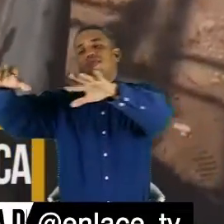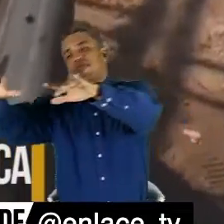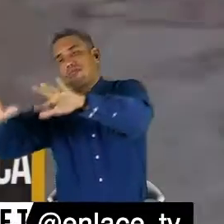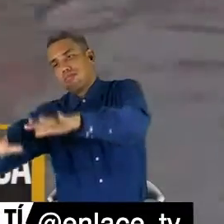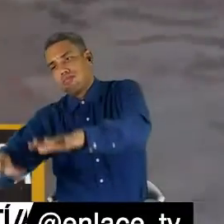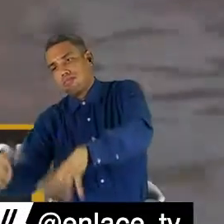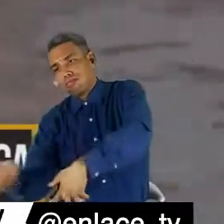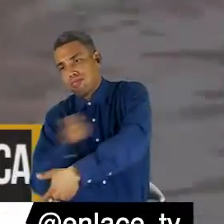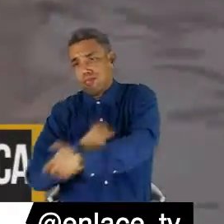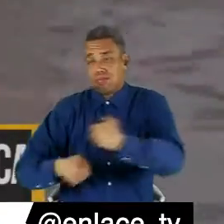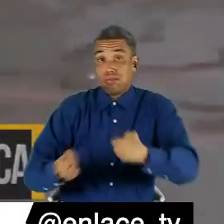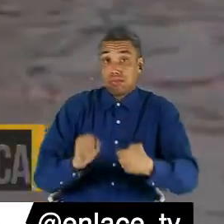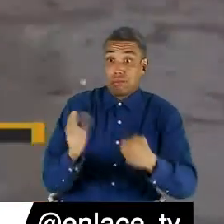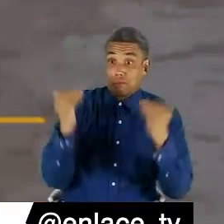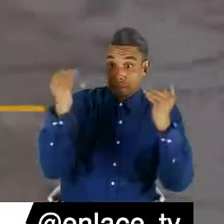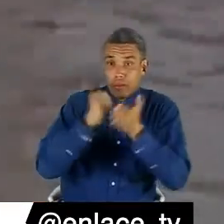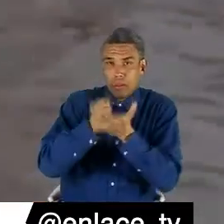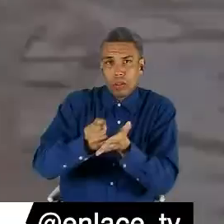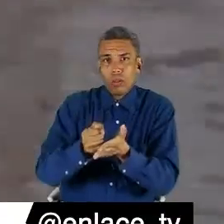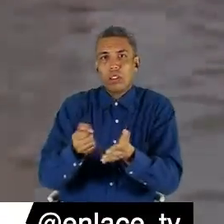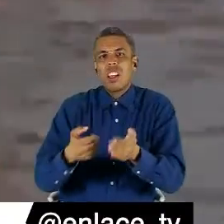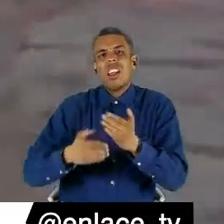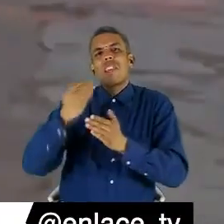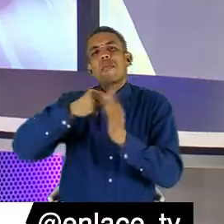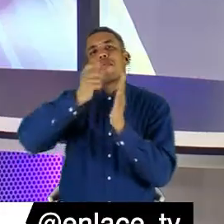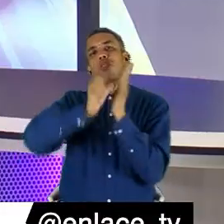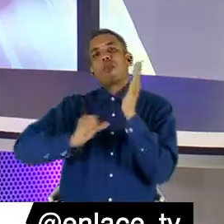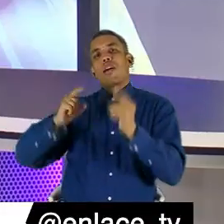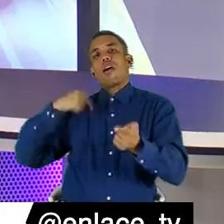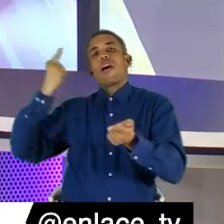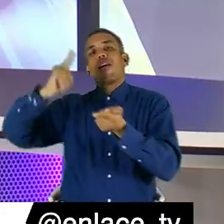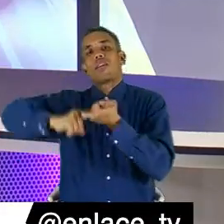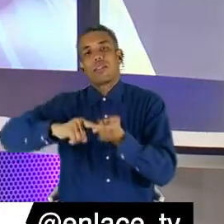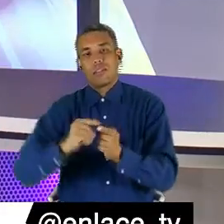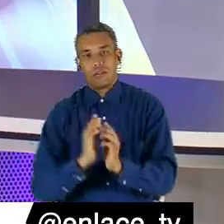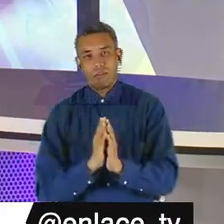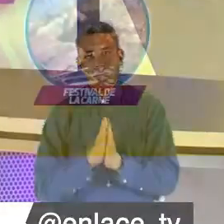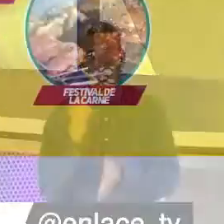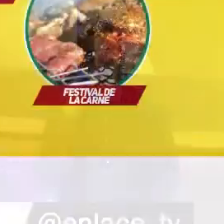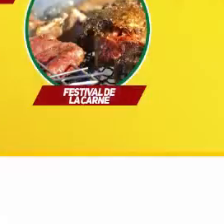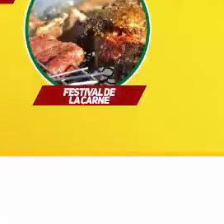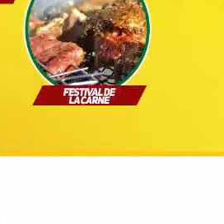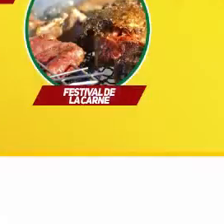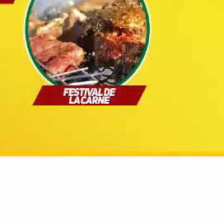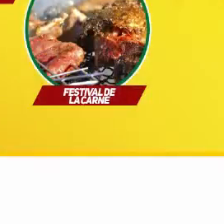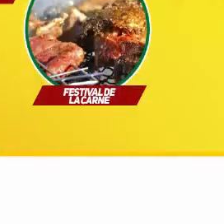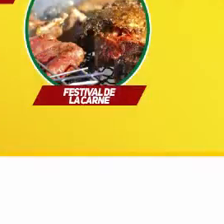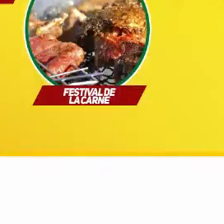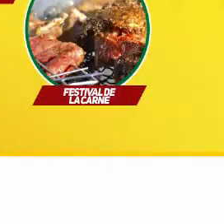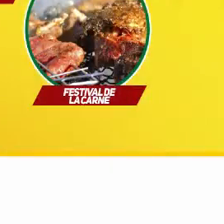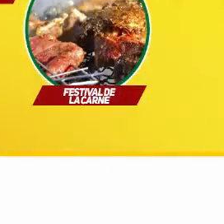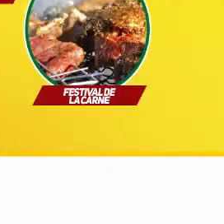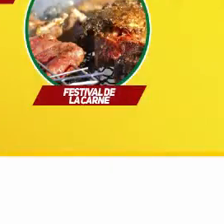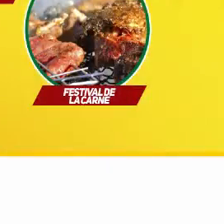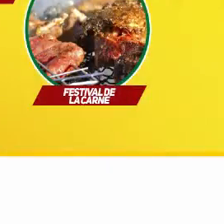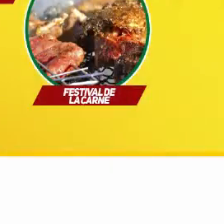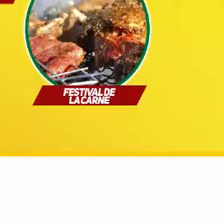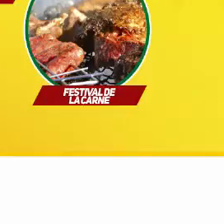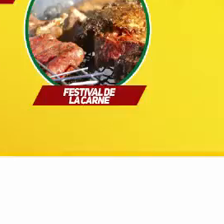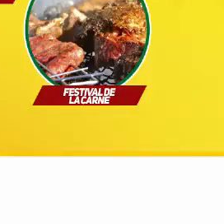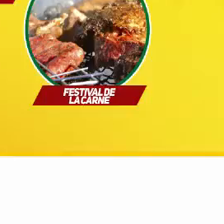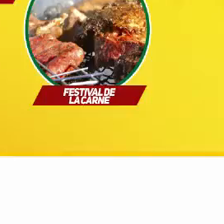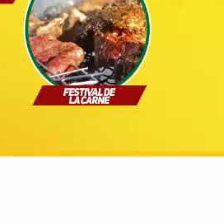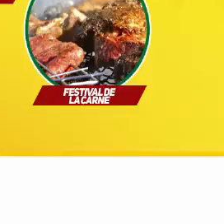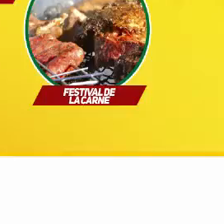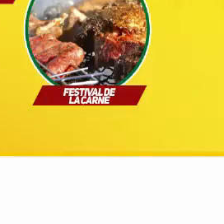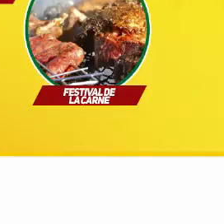ya se pone en marcha e irá hasta noviembre próximo. Vive la feria. Del 12 al 19 de junio, Barranca Bermeja será